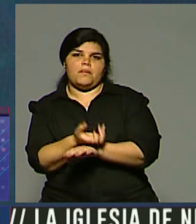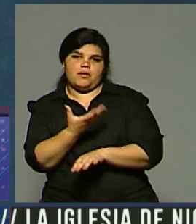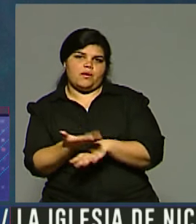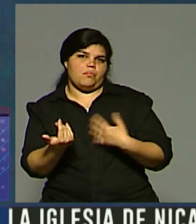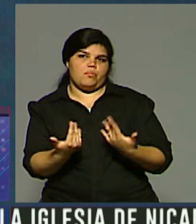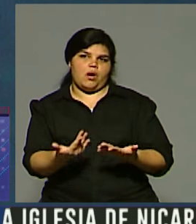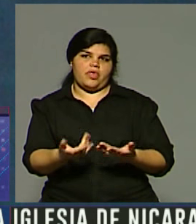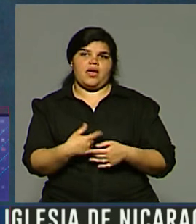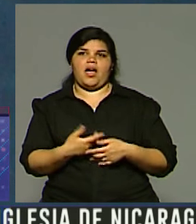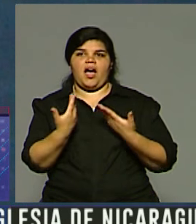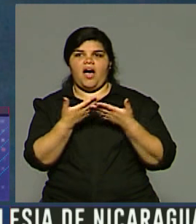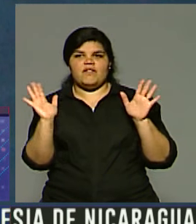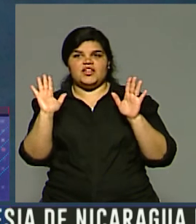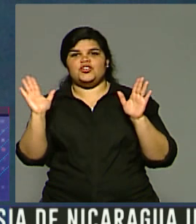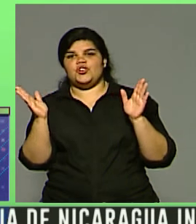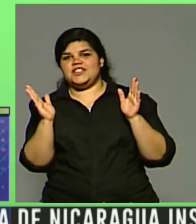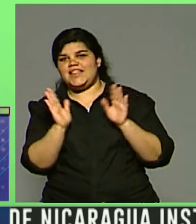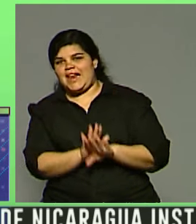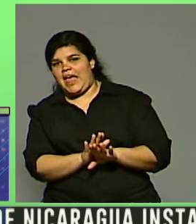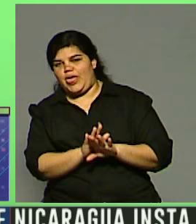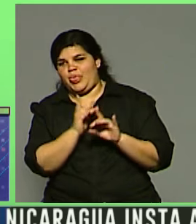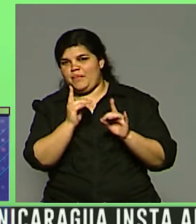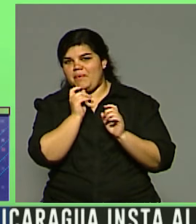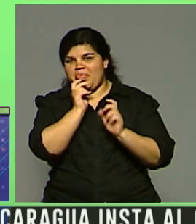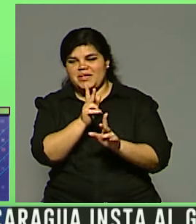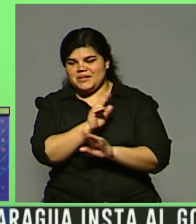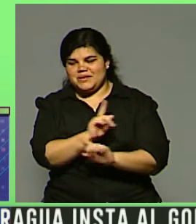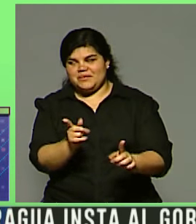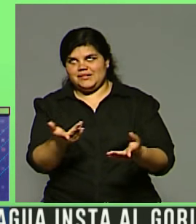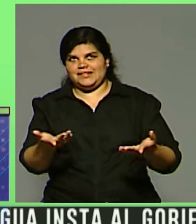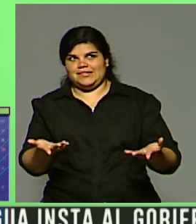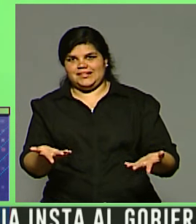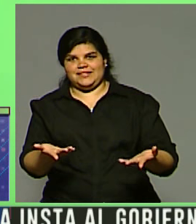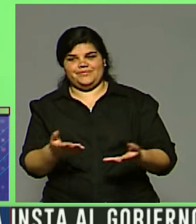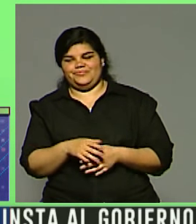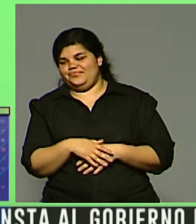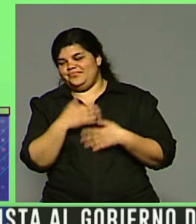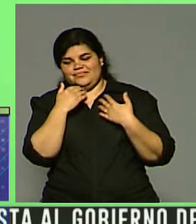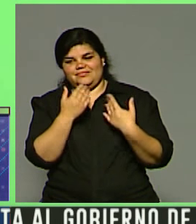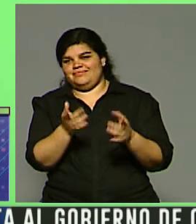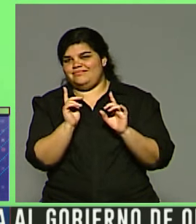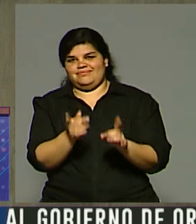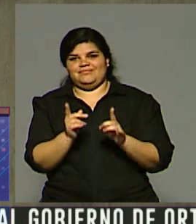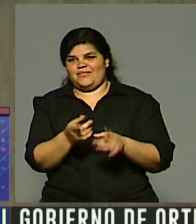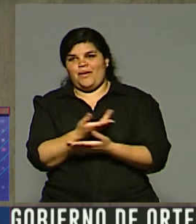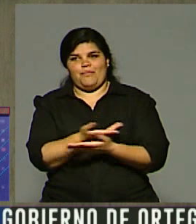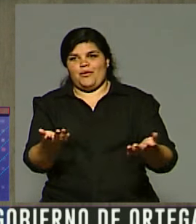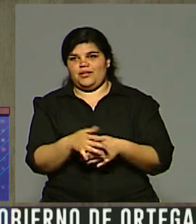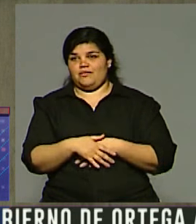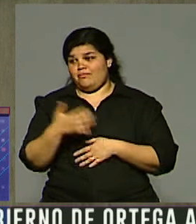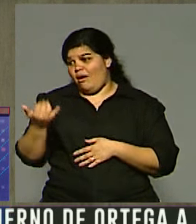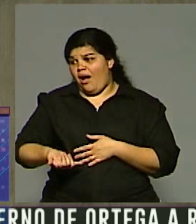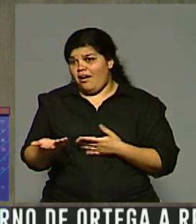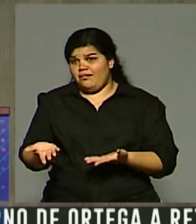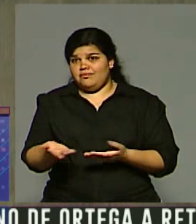canales cerrados, cosas que no debería estar diciendo. Pero igual. Son públicos, son públicos. Por algo están, además. ¿No? Hoy es